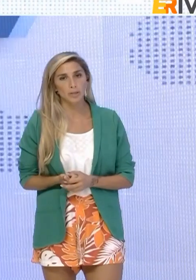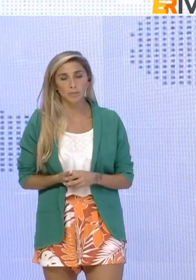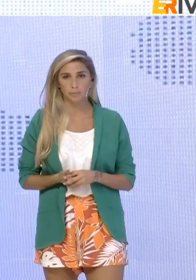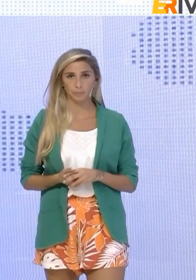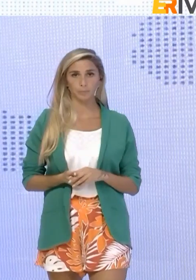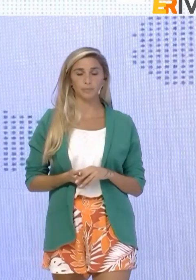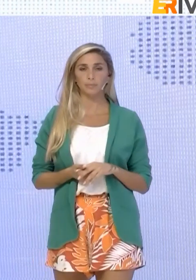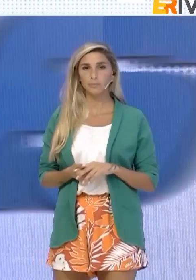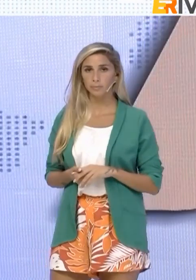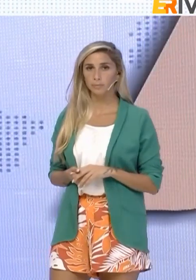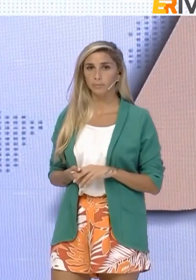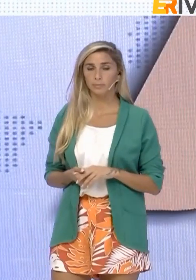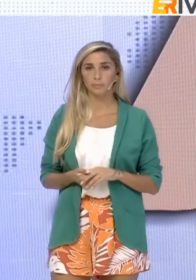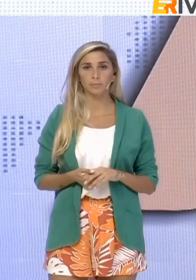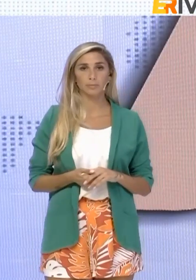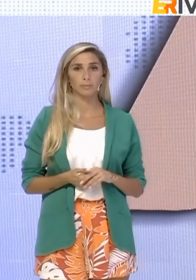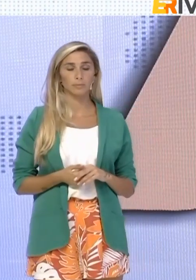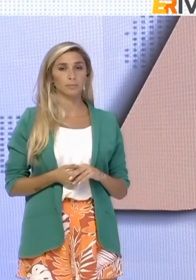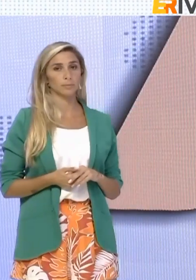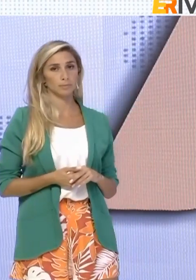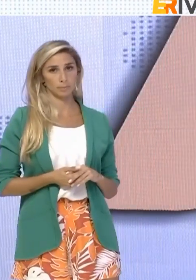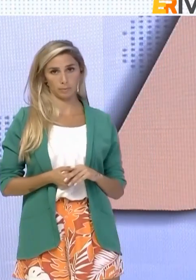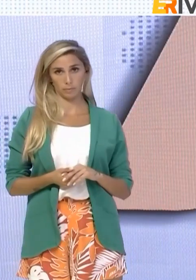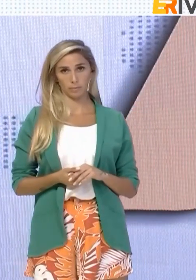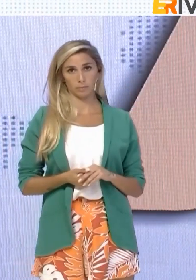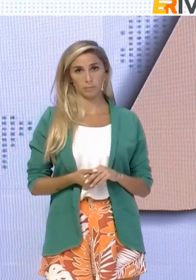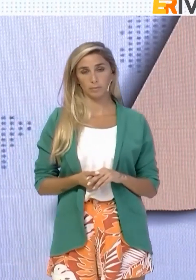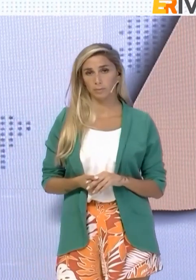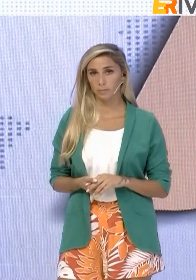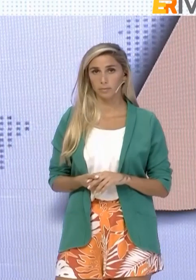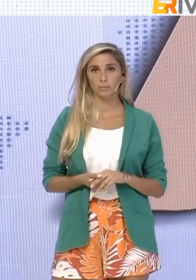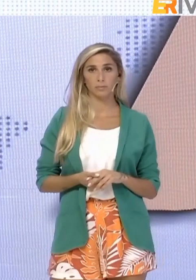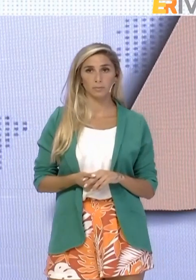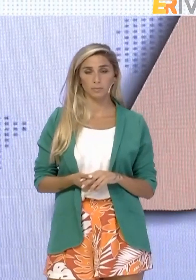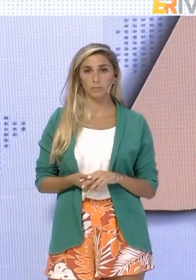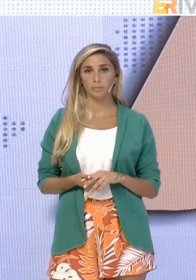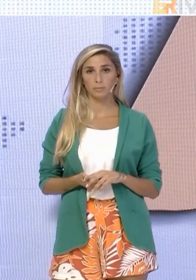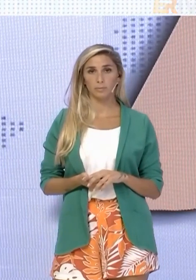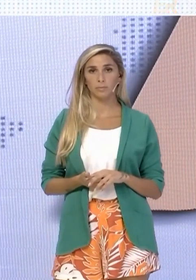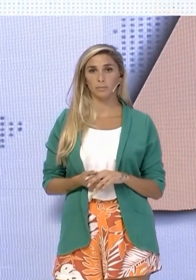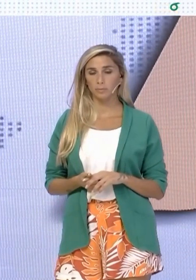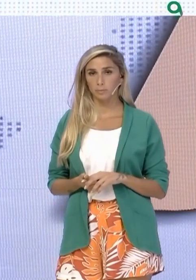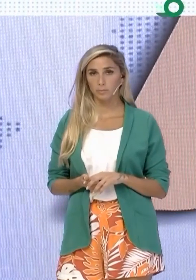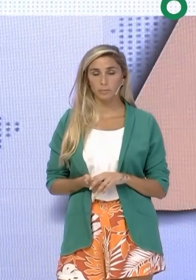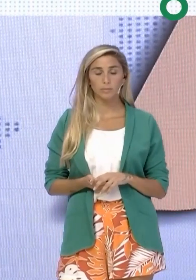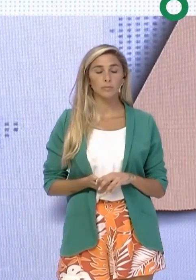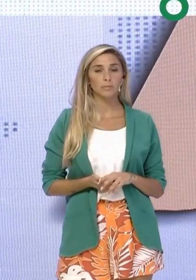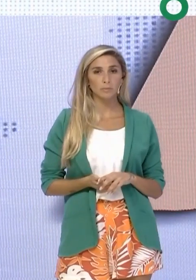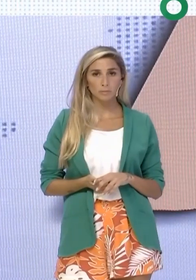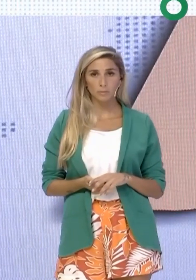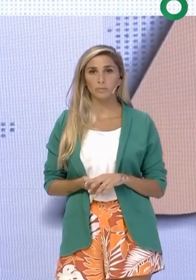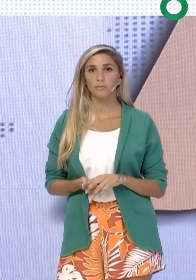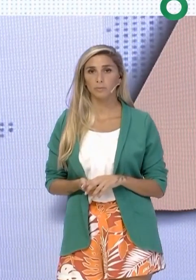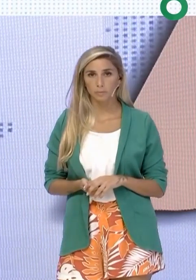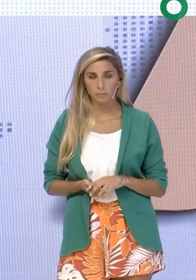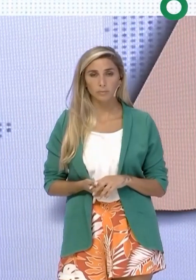cuestiones. Sí, sí, es un tema bastante delicado, bastante presente y común en